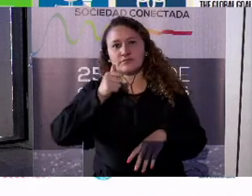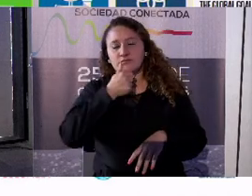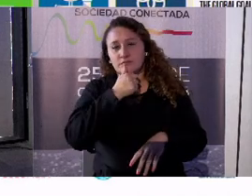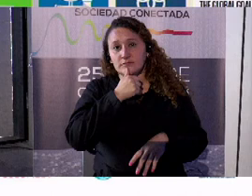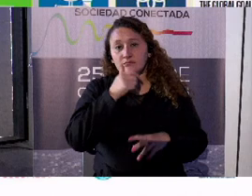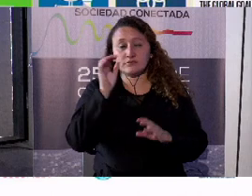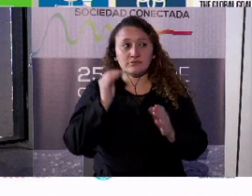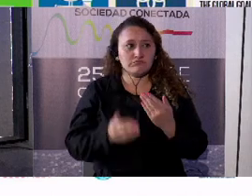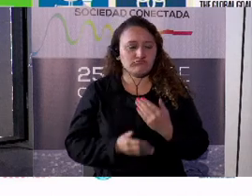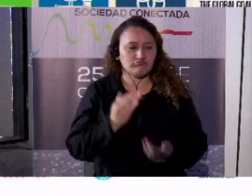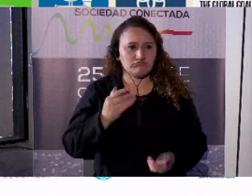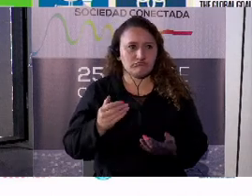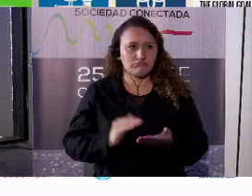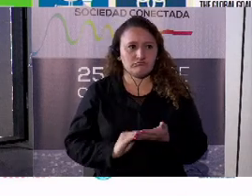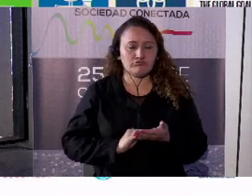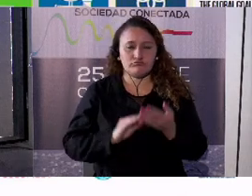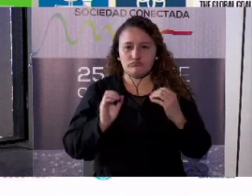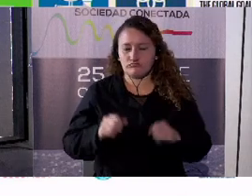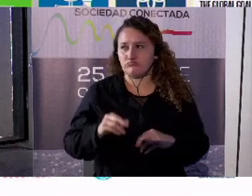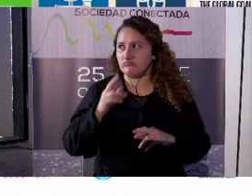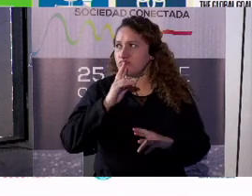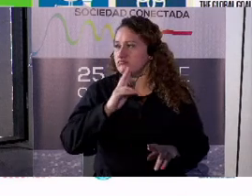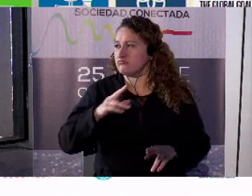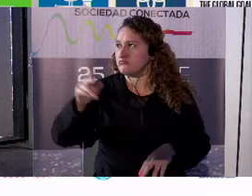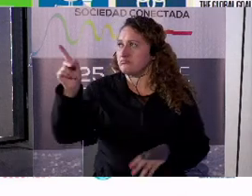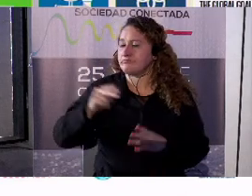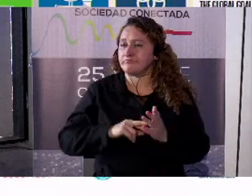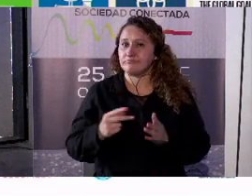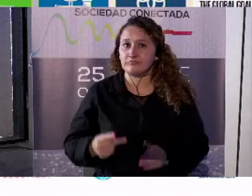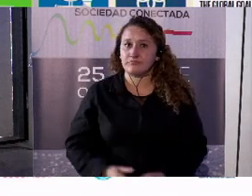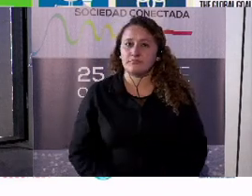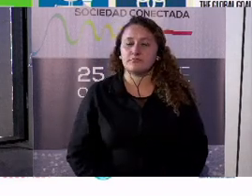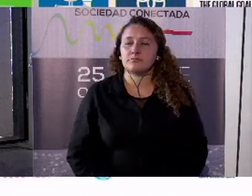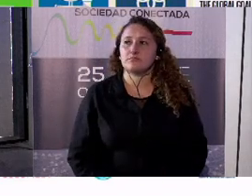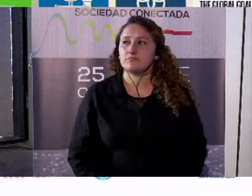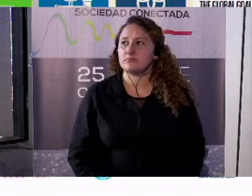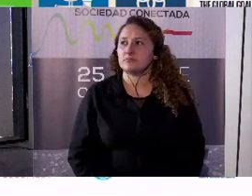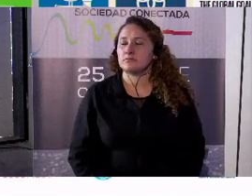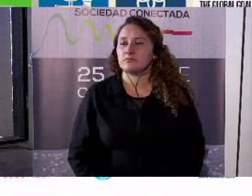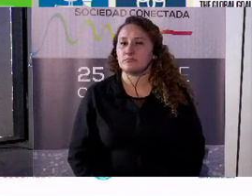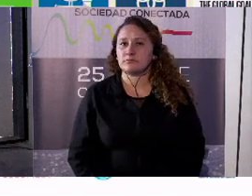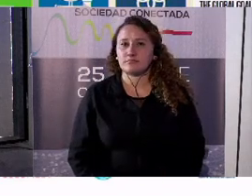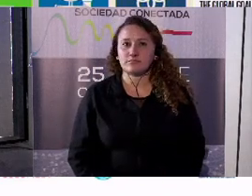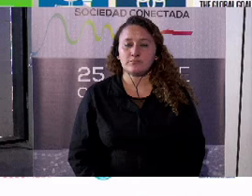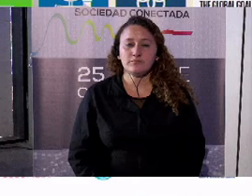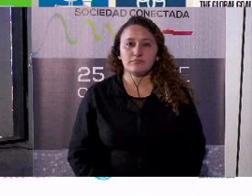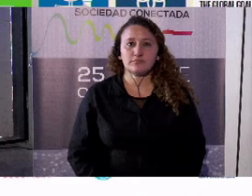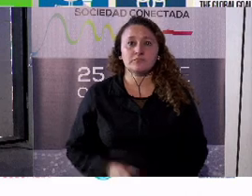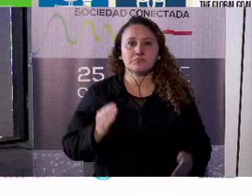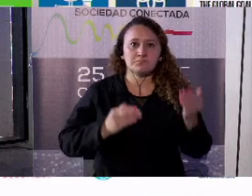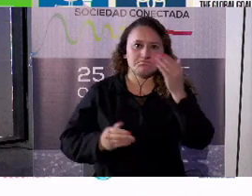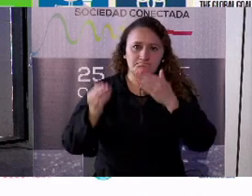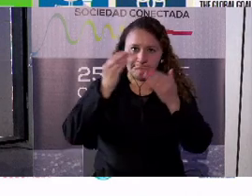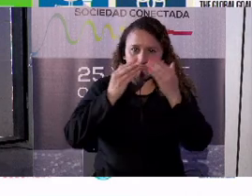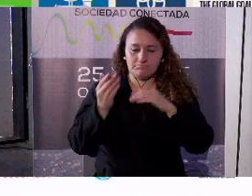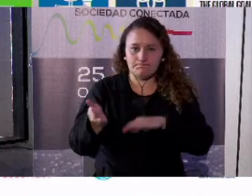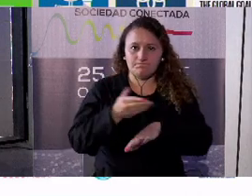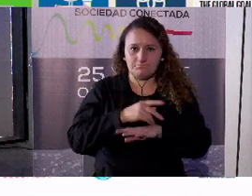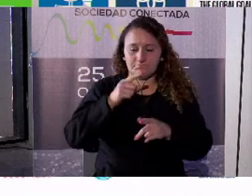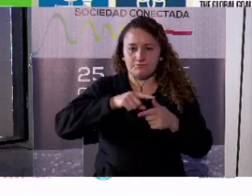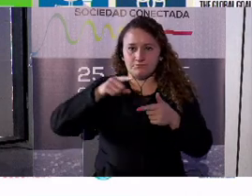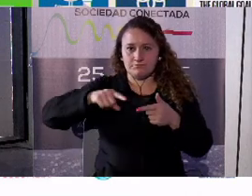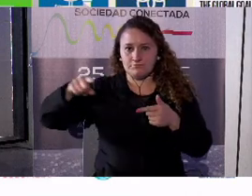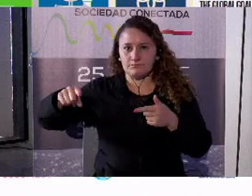podemos resolver con nuestra tecnología hicimos un análisis estadístico en conjunto con una firma